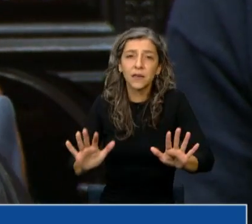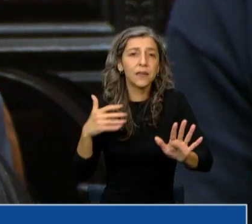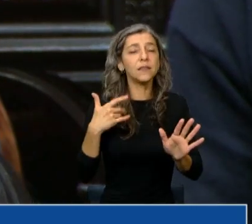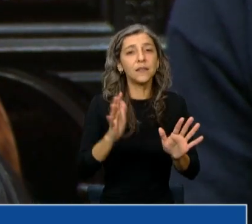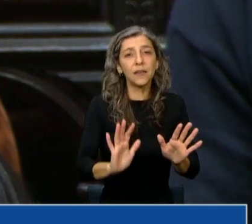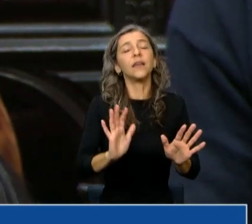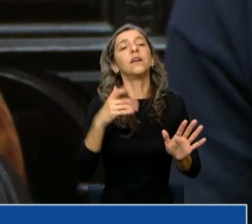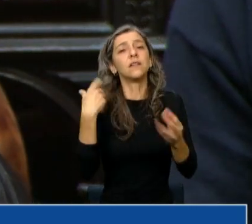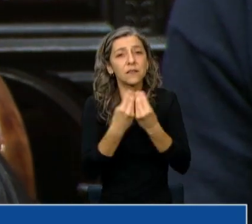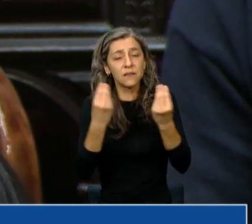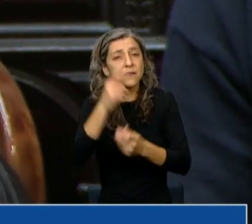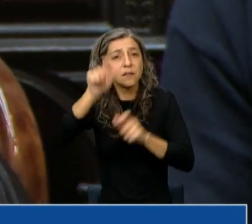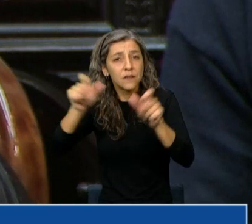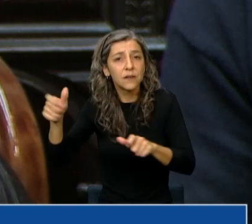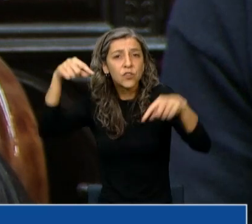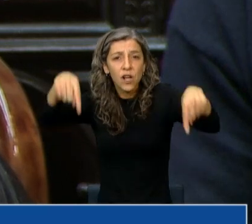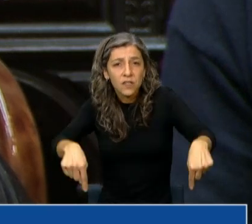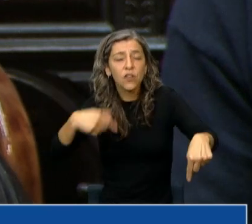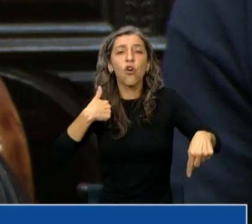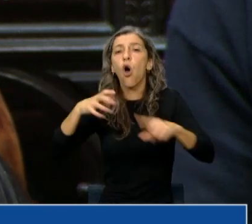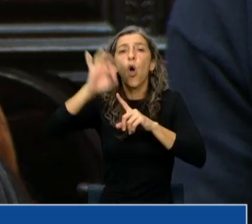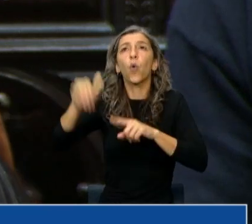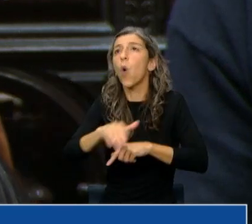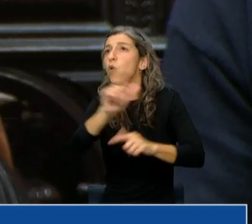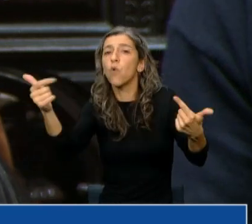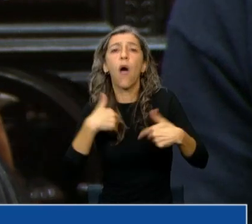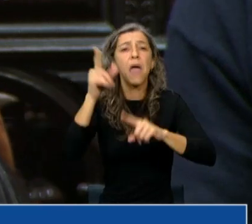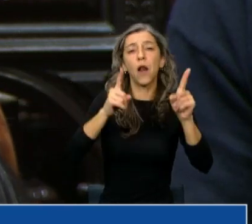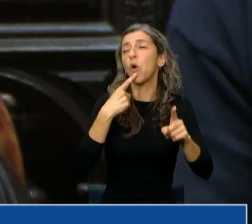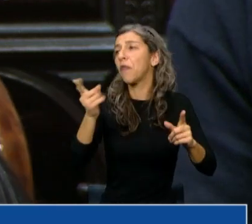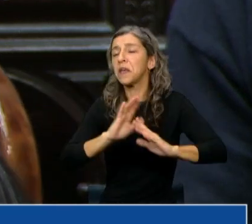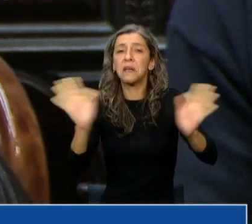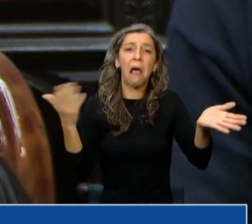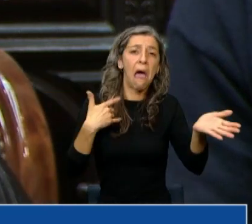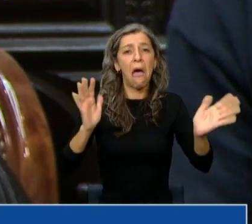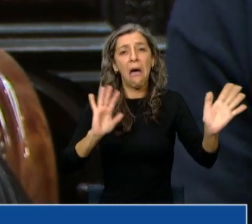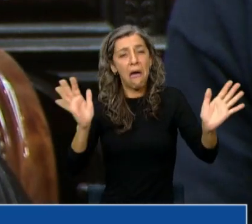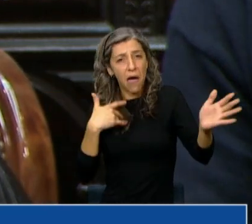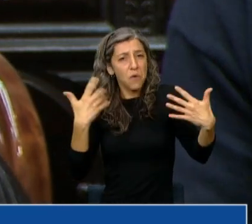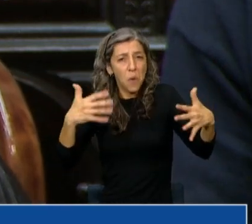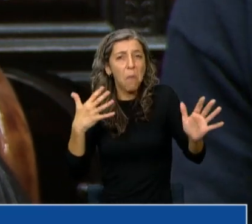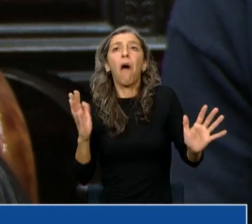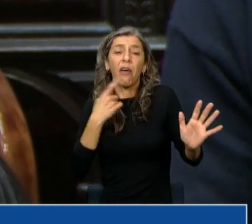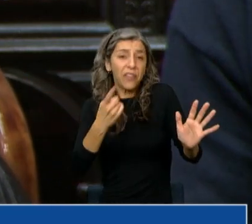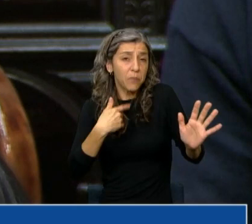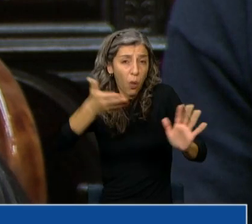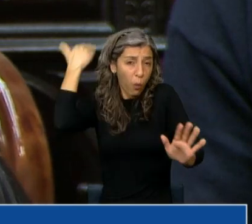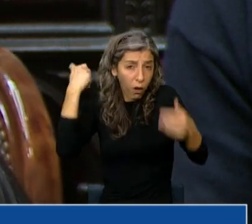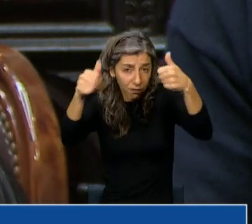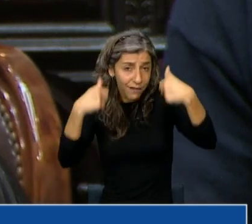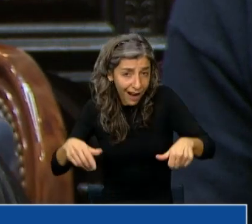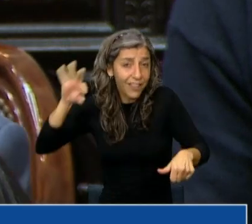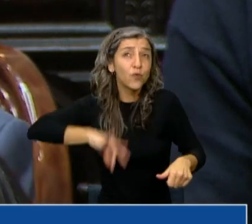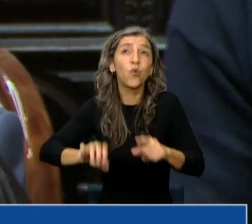hoy no quieren votar o dar quórum son los que nos acompañaban con el cartelito del salario no es ganancia. Quiero decir entonces